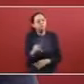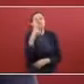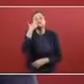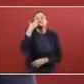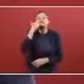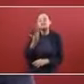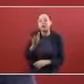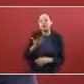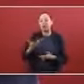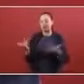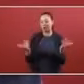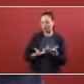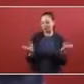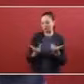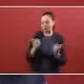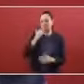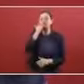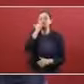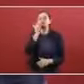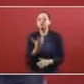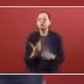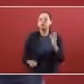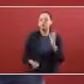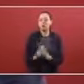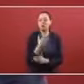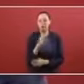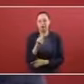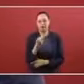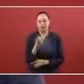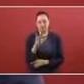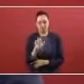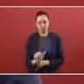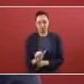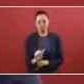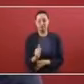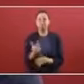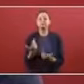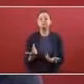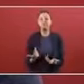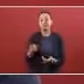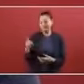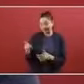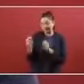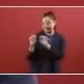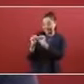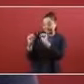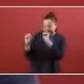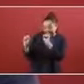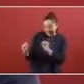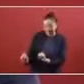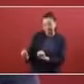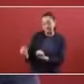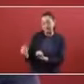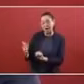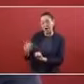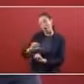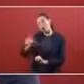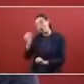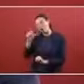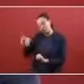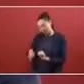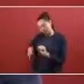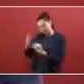política y de construcción de la nueva ética pública. Lo que sí es que el sistema de Claranet estuvo diseñado en otro